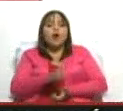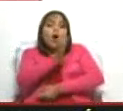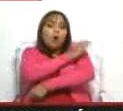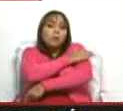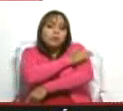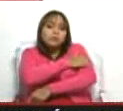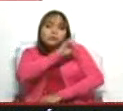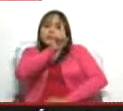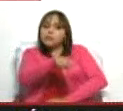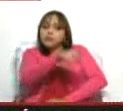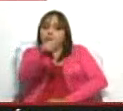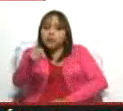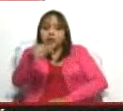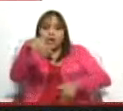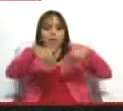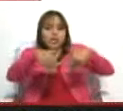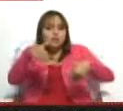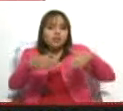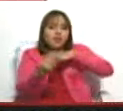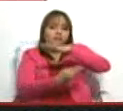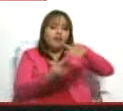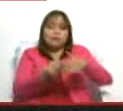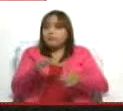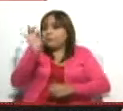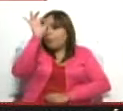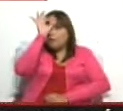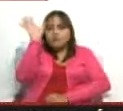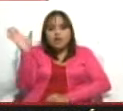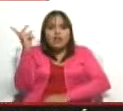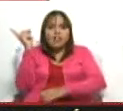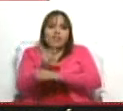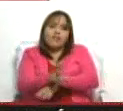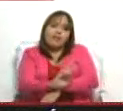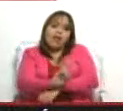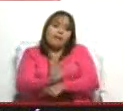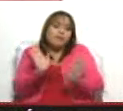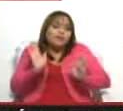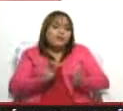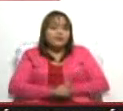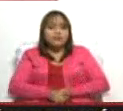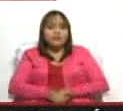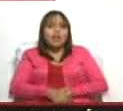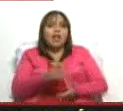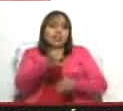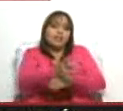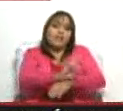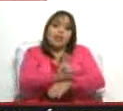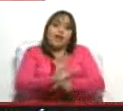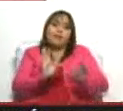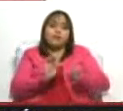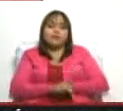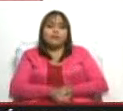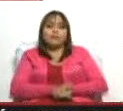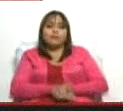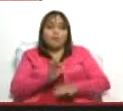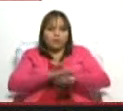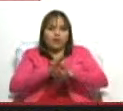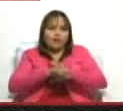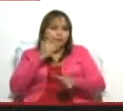primarias, no sé, tienen que apurarse. No, no, tienen que apurarse porque, fíjate,